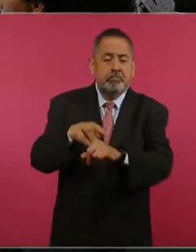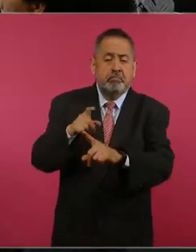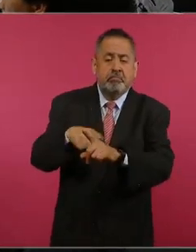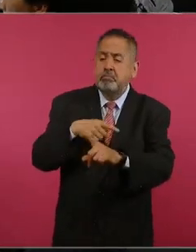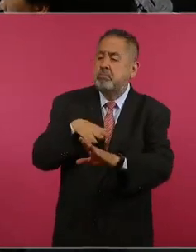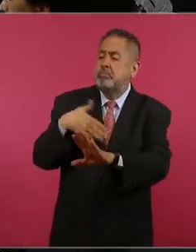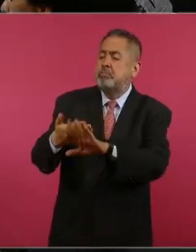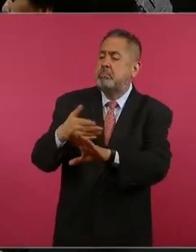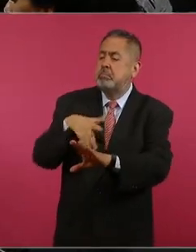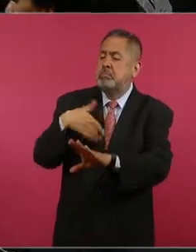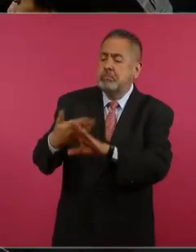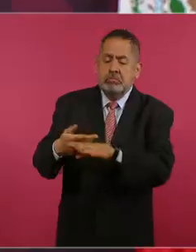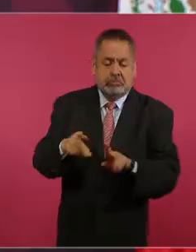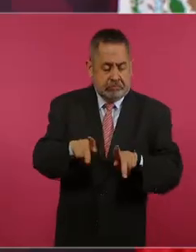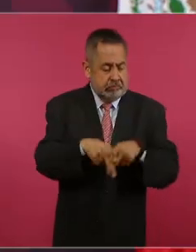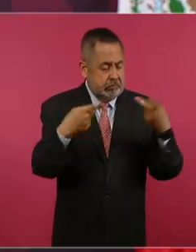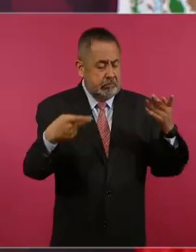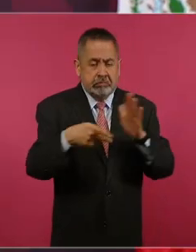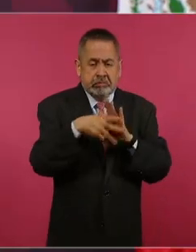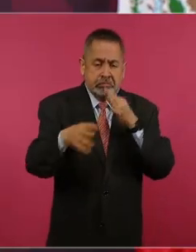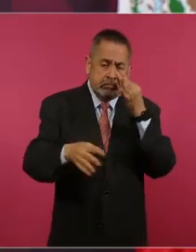En los periódicos